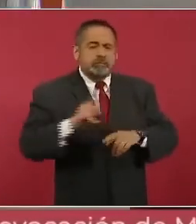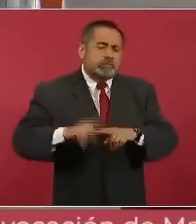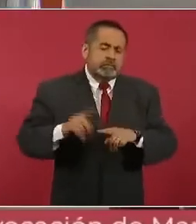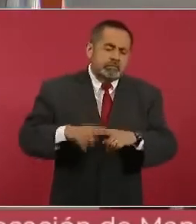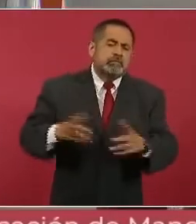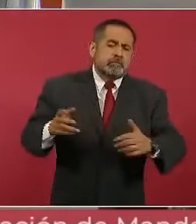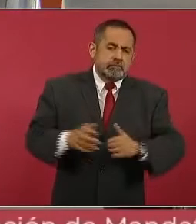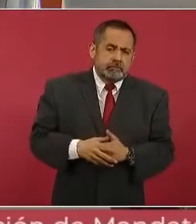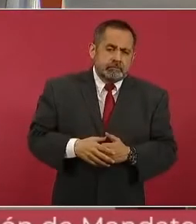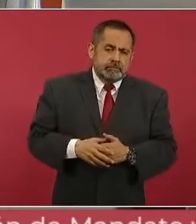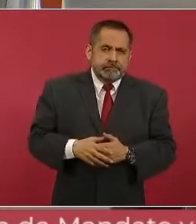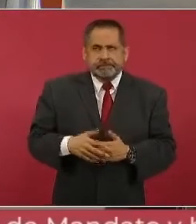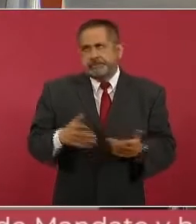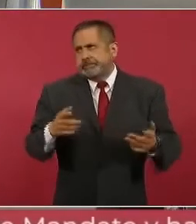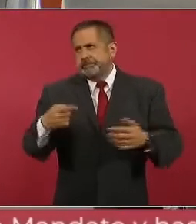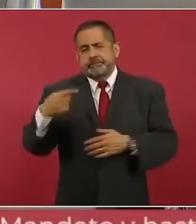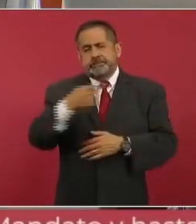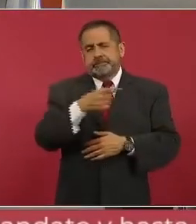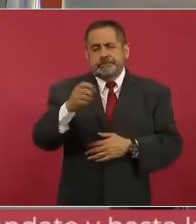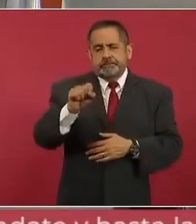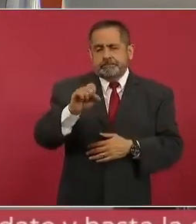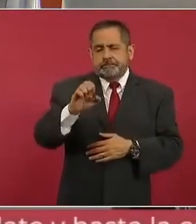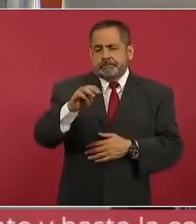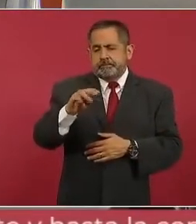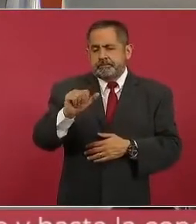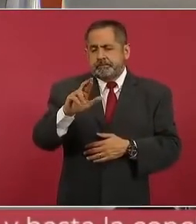en la Secretaría de Medio Ambiente